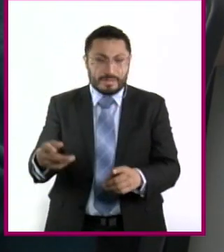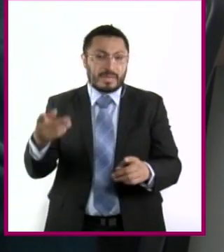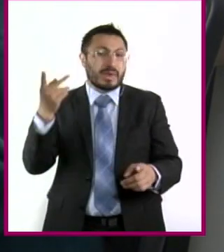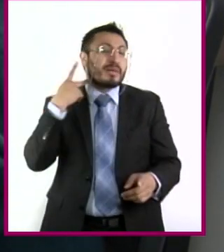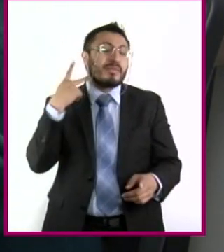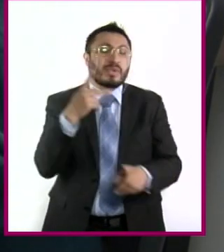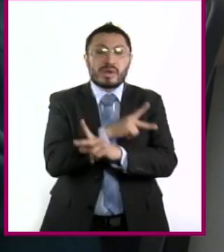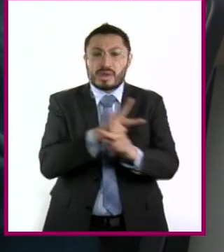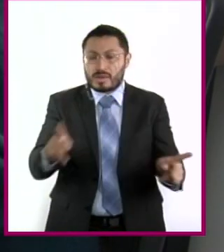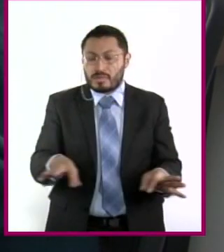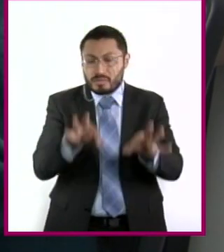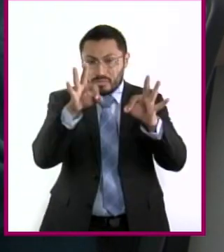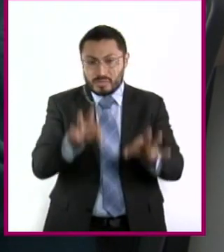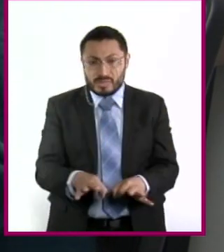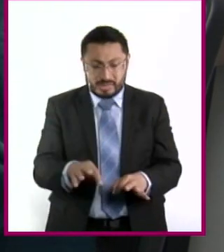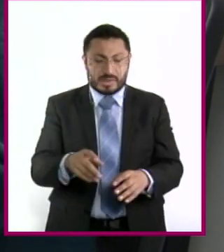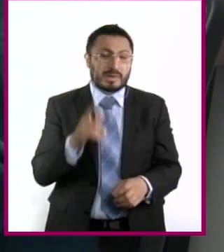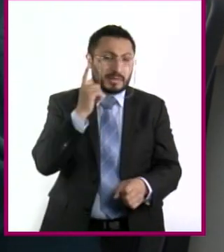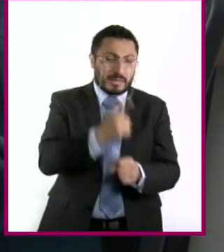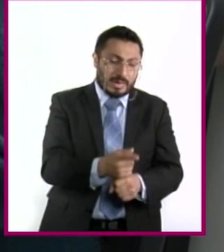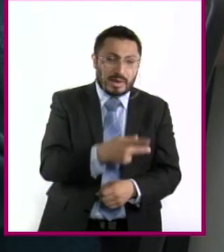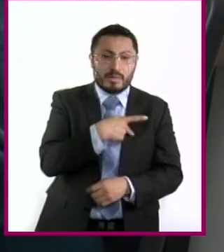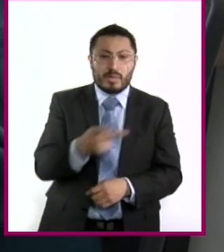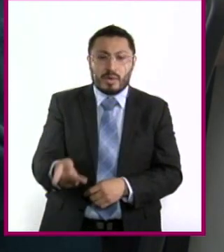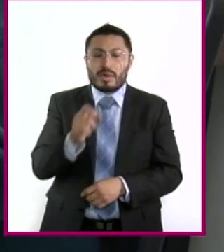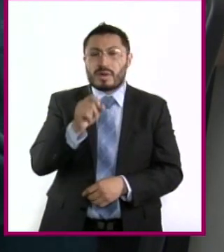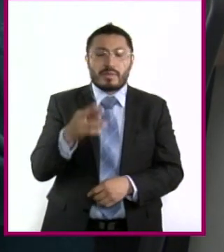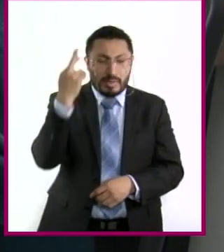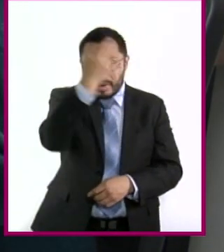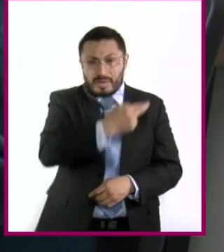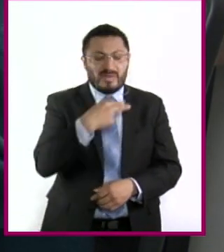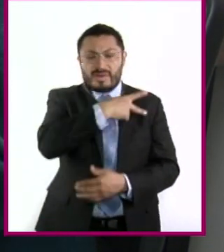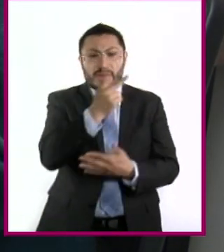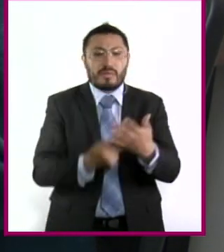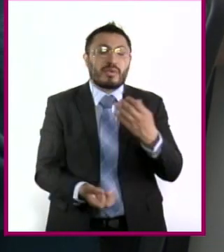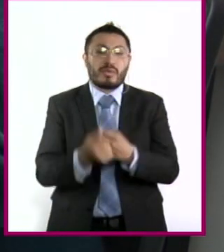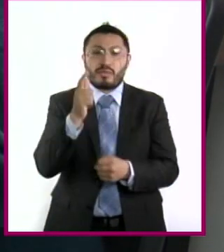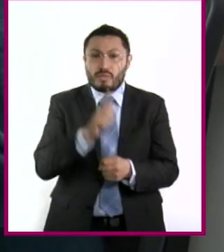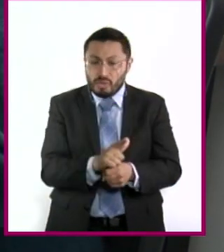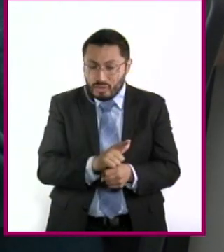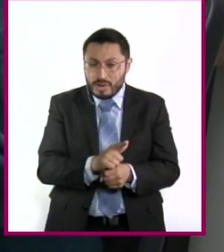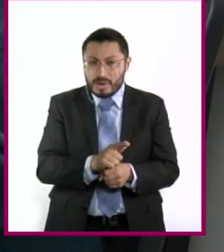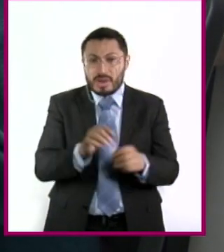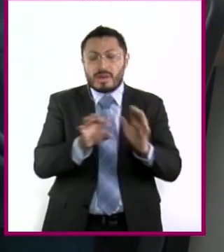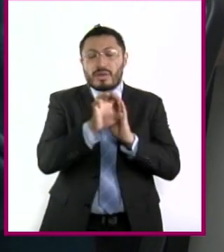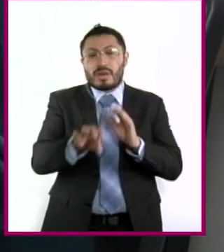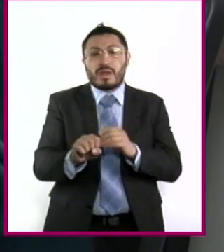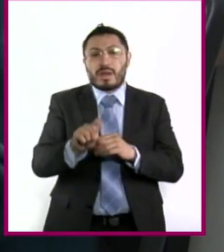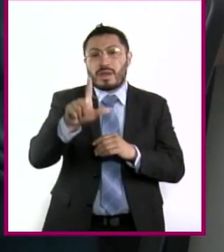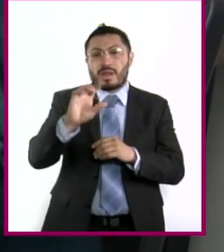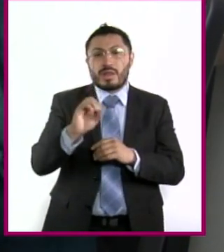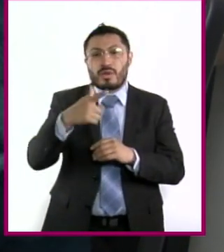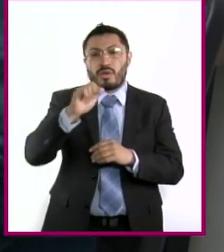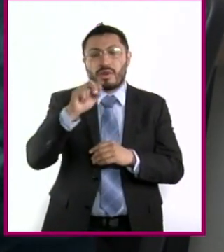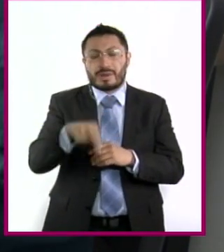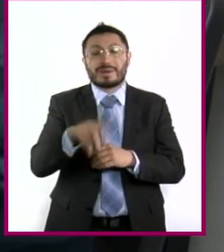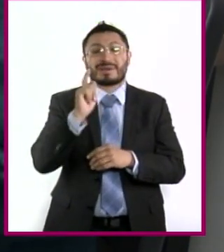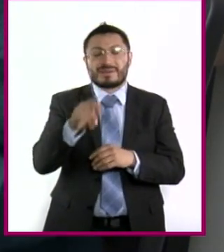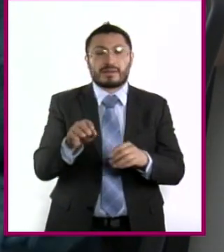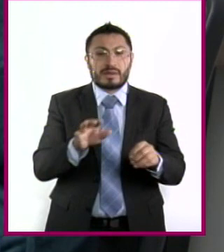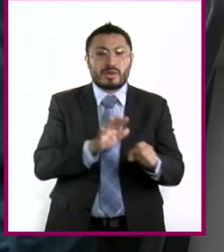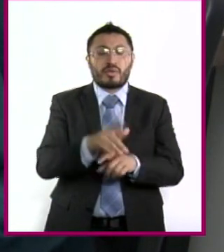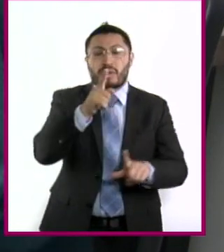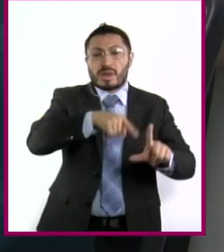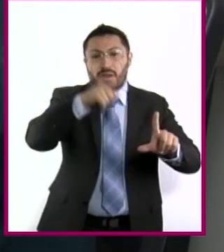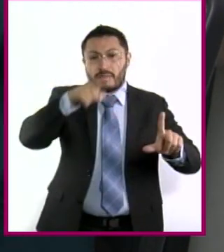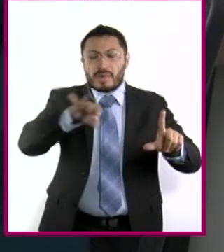Pues no solo mide la pobreza, sino que también evalúa programas sociales. De hecho, el eslogan del Coneval es: lo que se mide